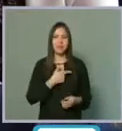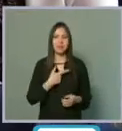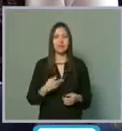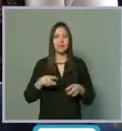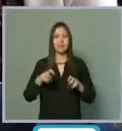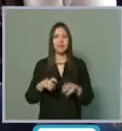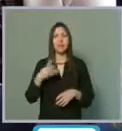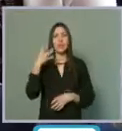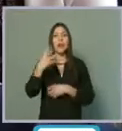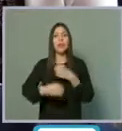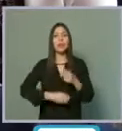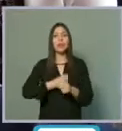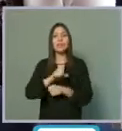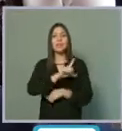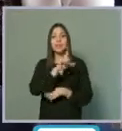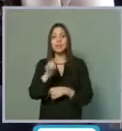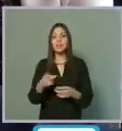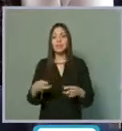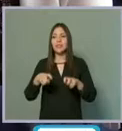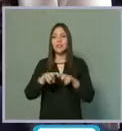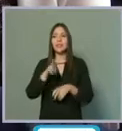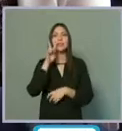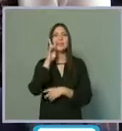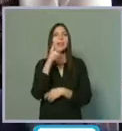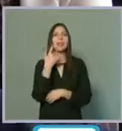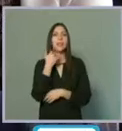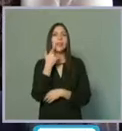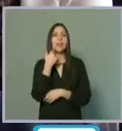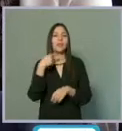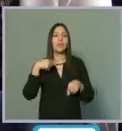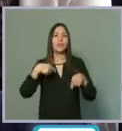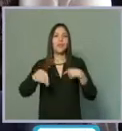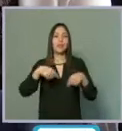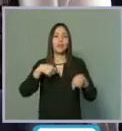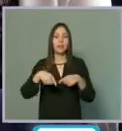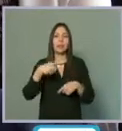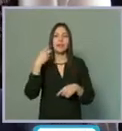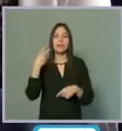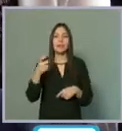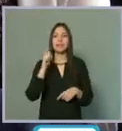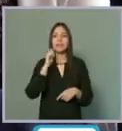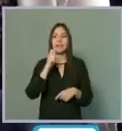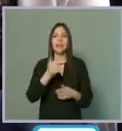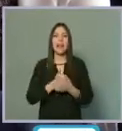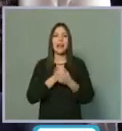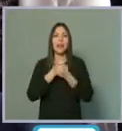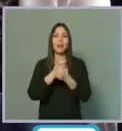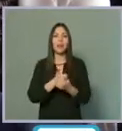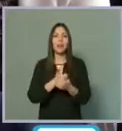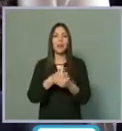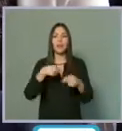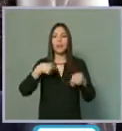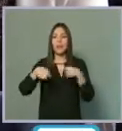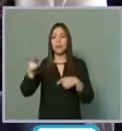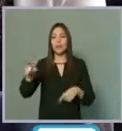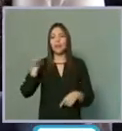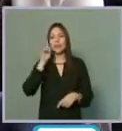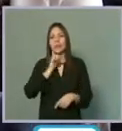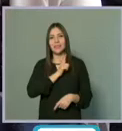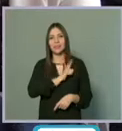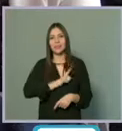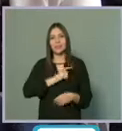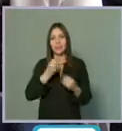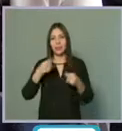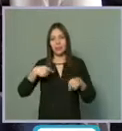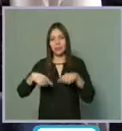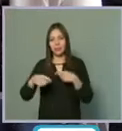4 años después viendo igual una Copa del Mundo, que fue prácticamente el suceso que nos ayudó a unirnos, porque a ella le gusta el fútbol